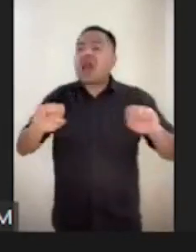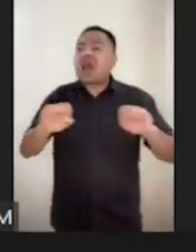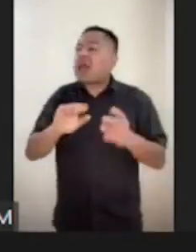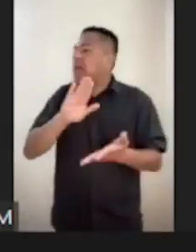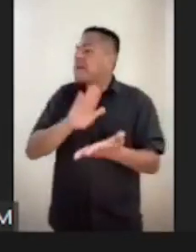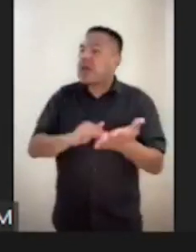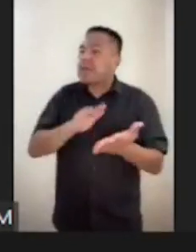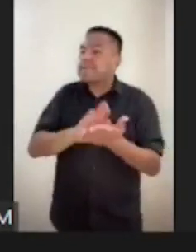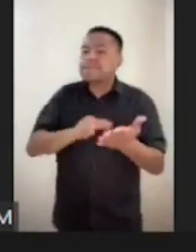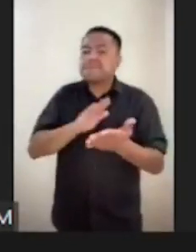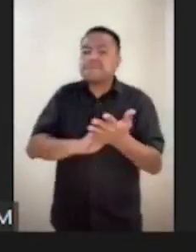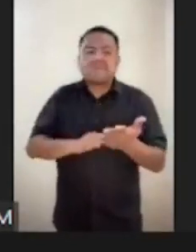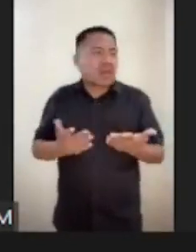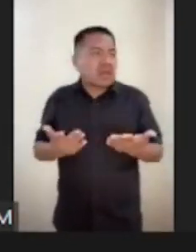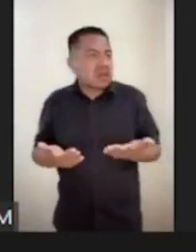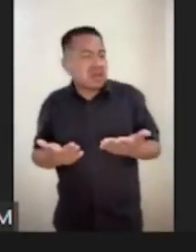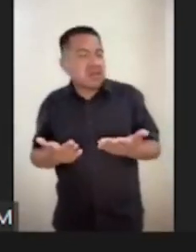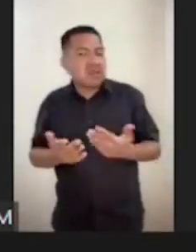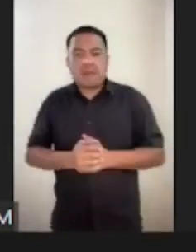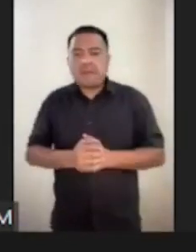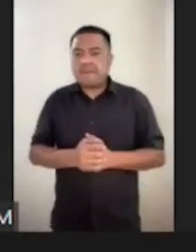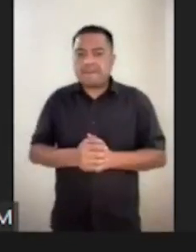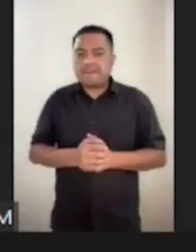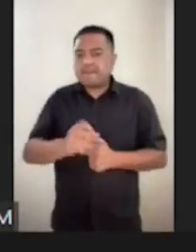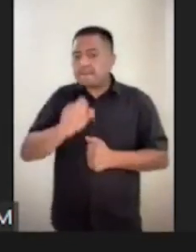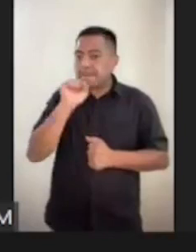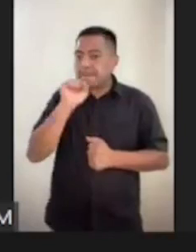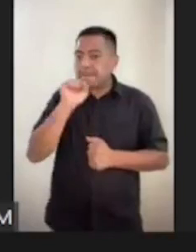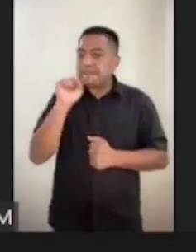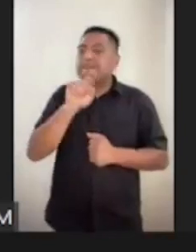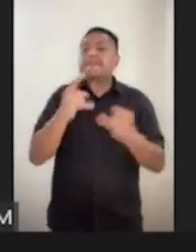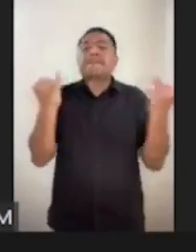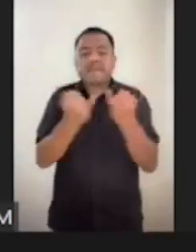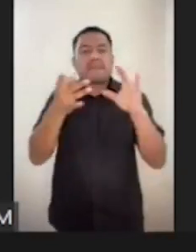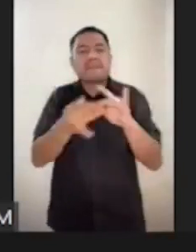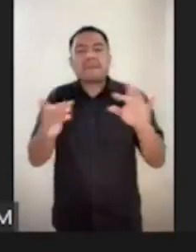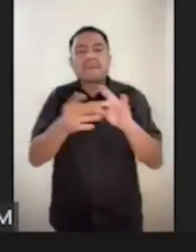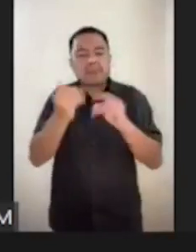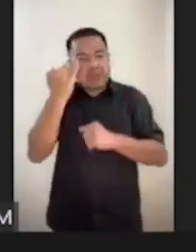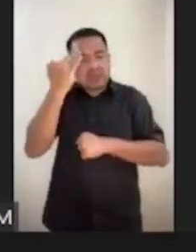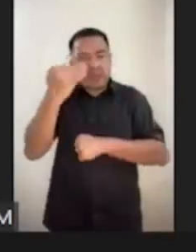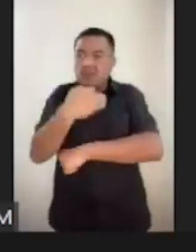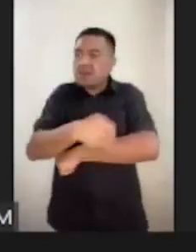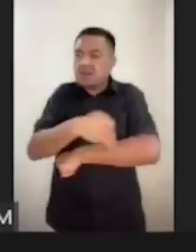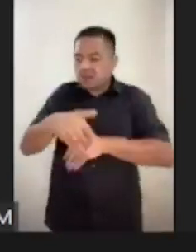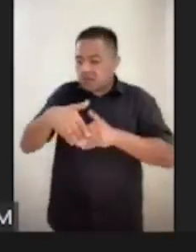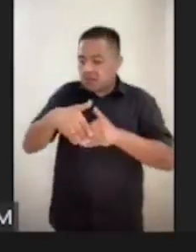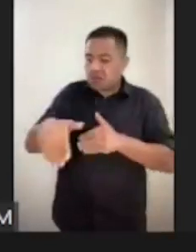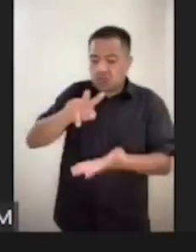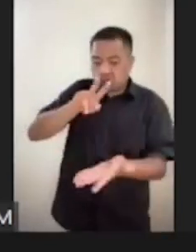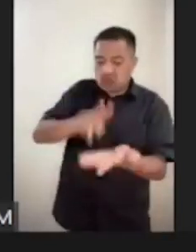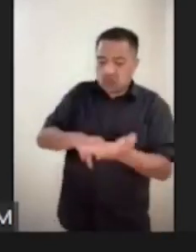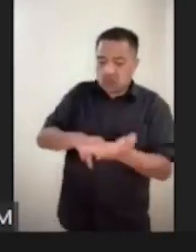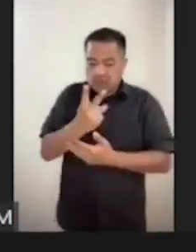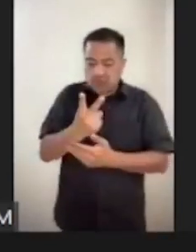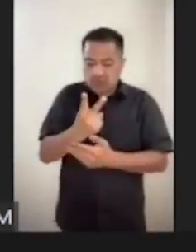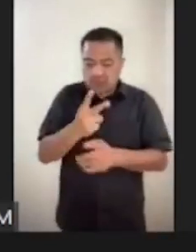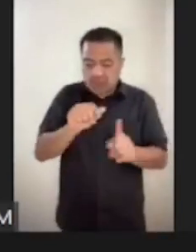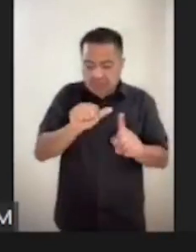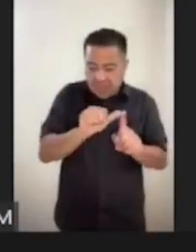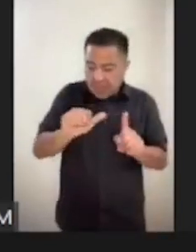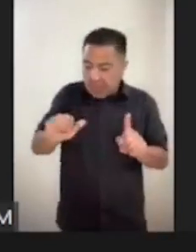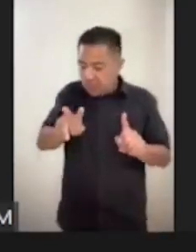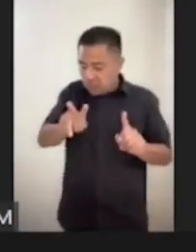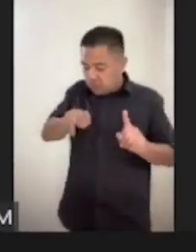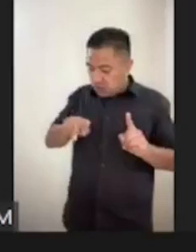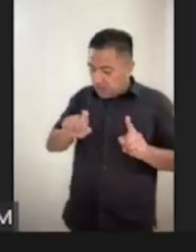documento y también dijeron su temporalidad 2022 y